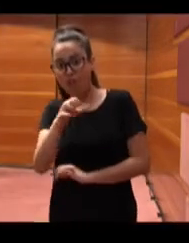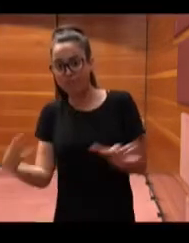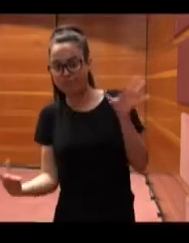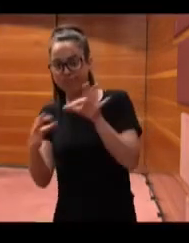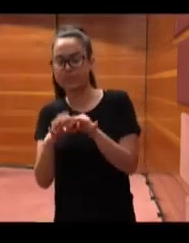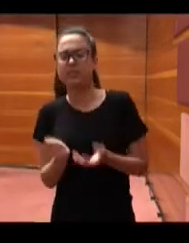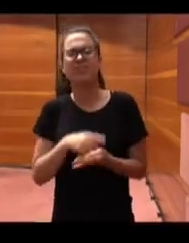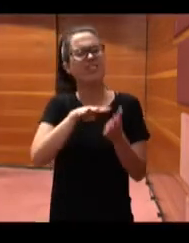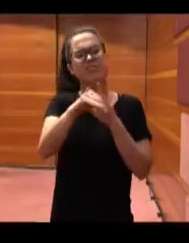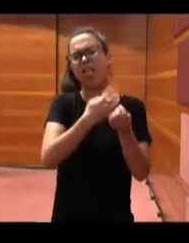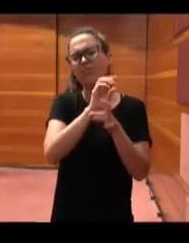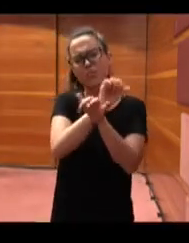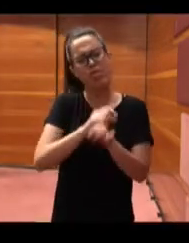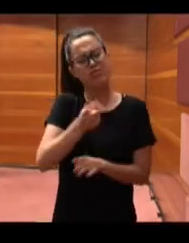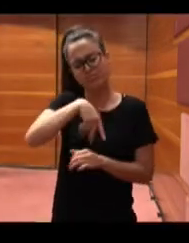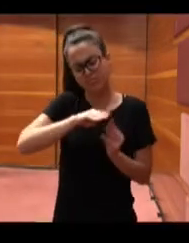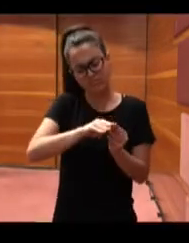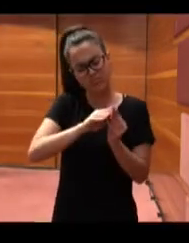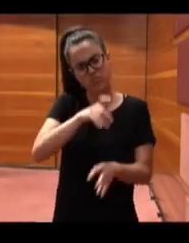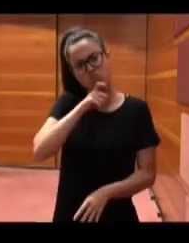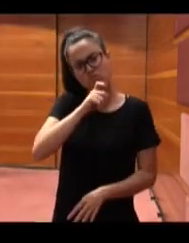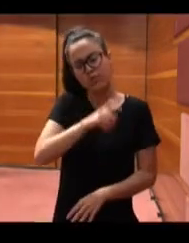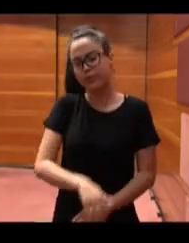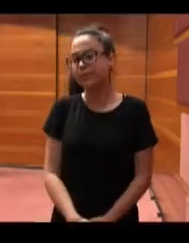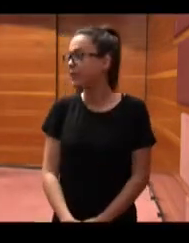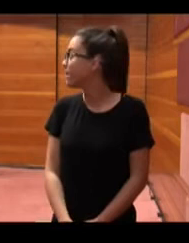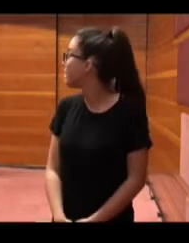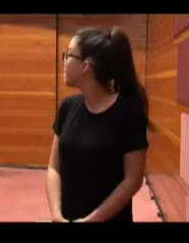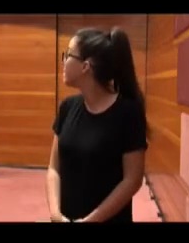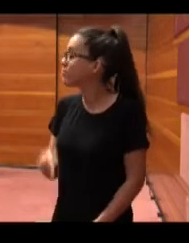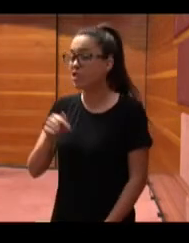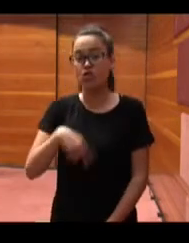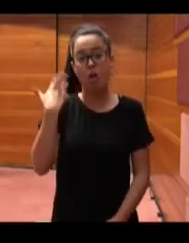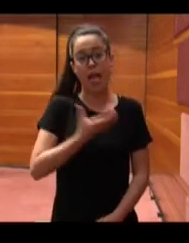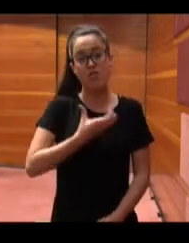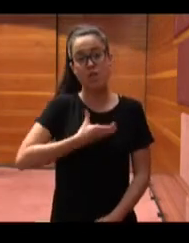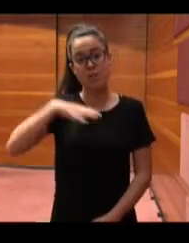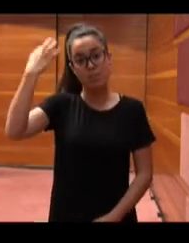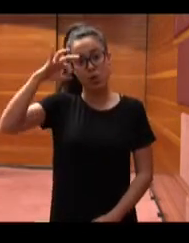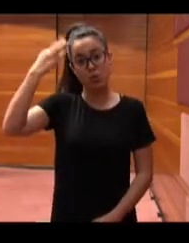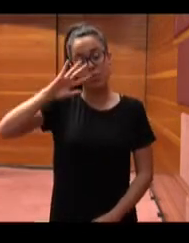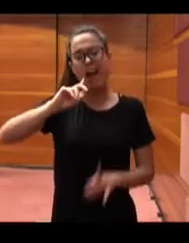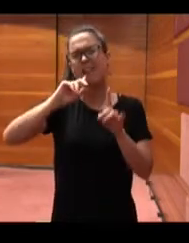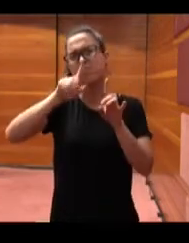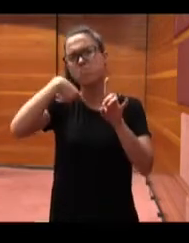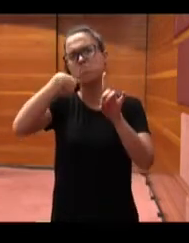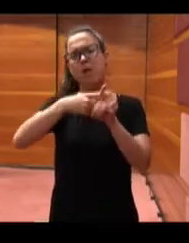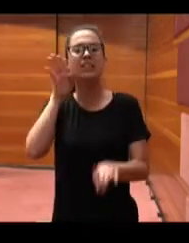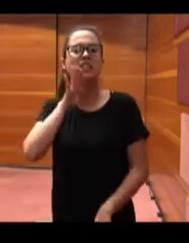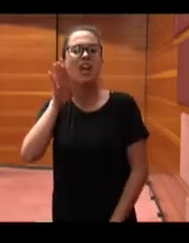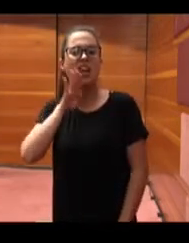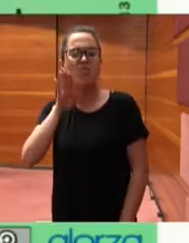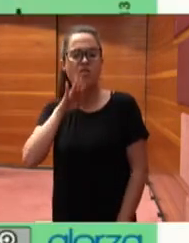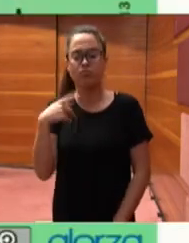Bueno, este es un modelo que construí en su día en el marco de un proyecto con el Ayuntamiento de Porto Alete y luego también con el de Erandio. Y de hecho, eso lo